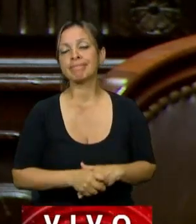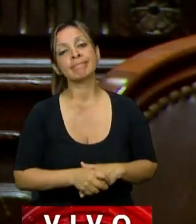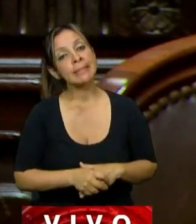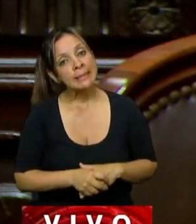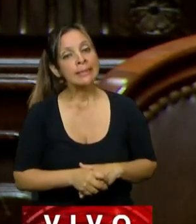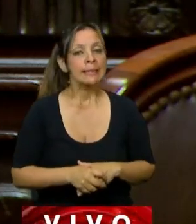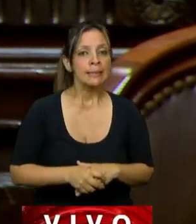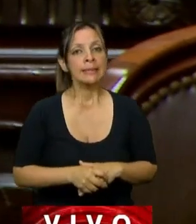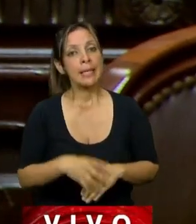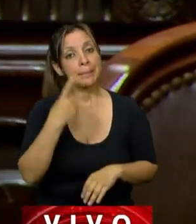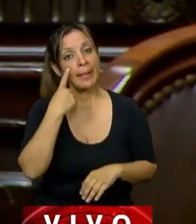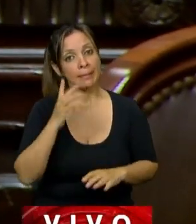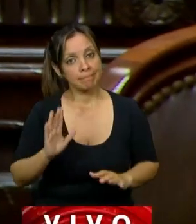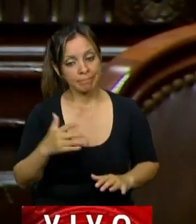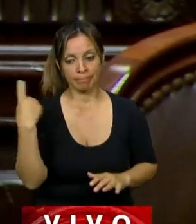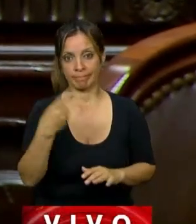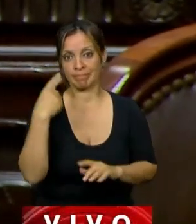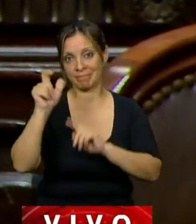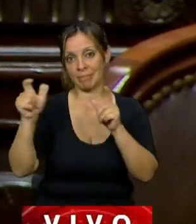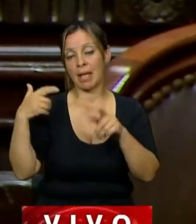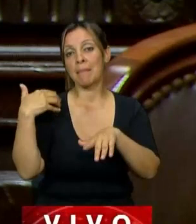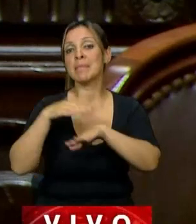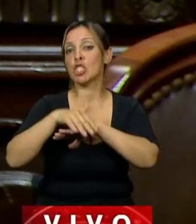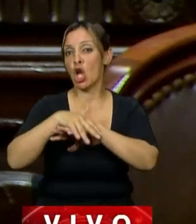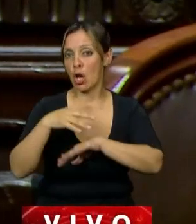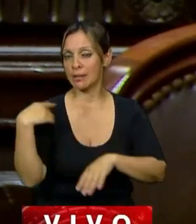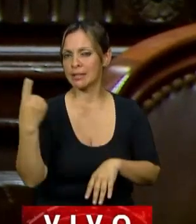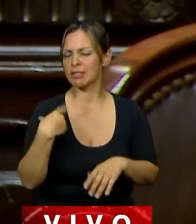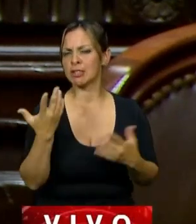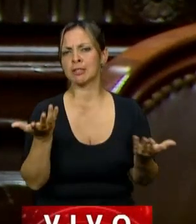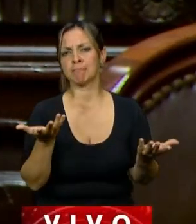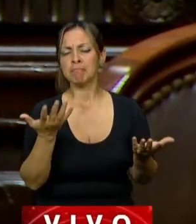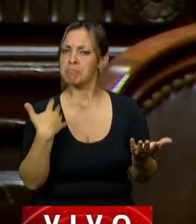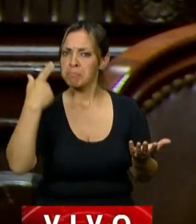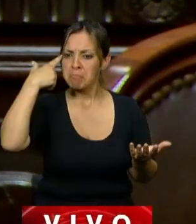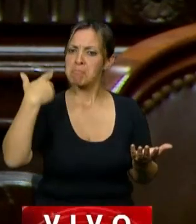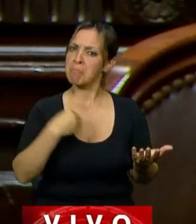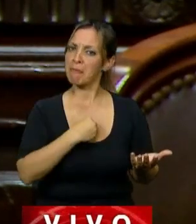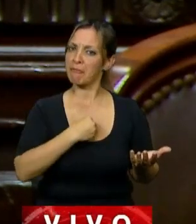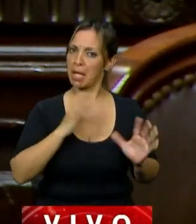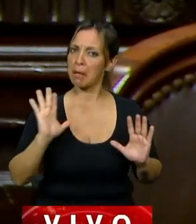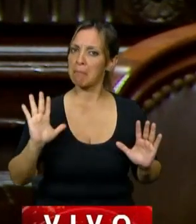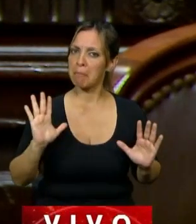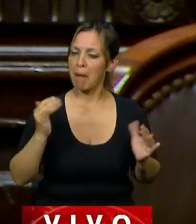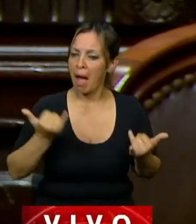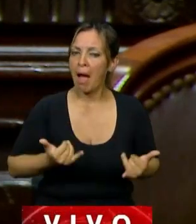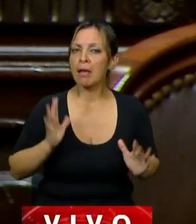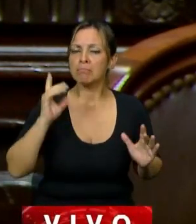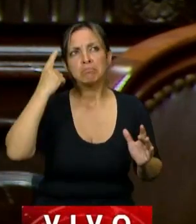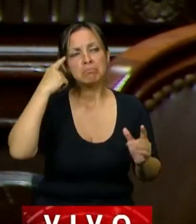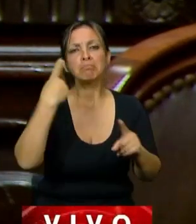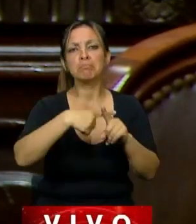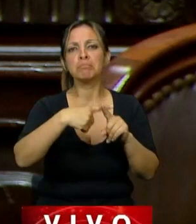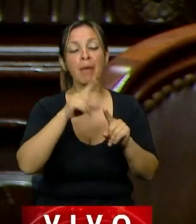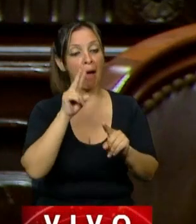señor presidente, nosotros los misioneros vemos con mucho optimismo y mucha esperanza